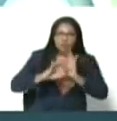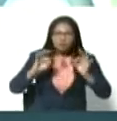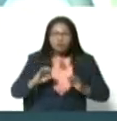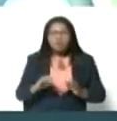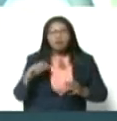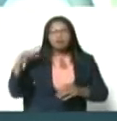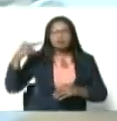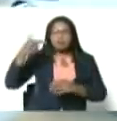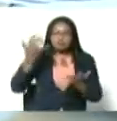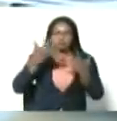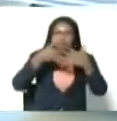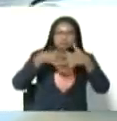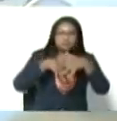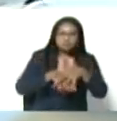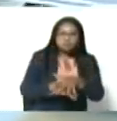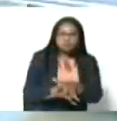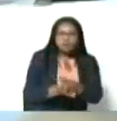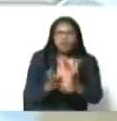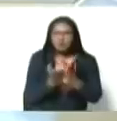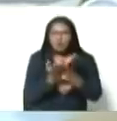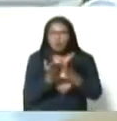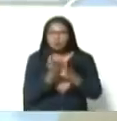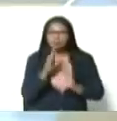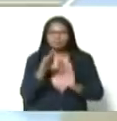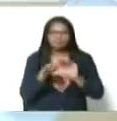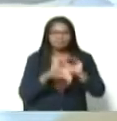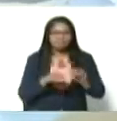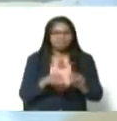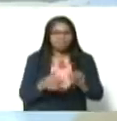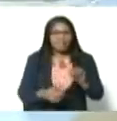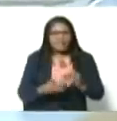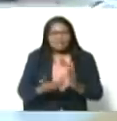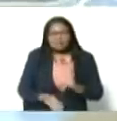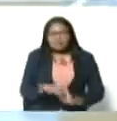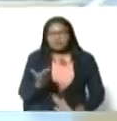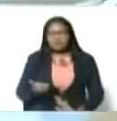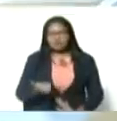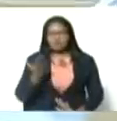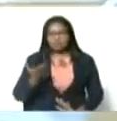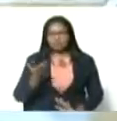transporte integralmente. La escuela es un paso muy importante.